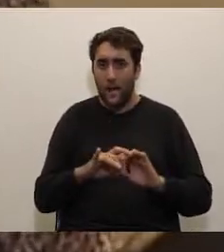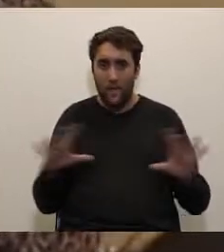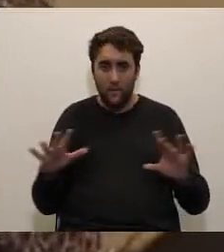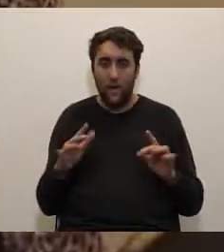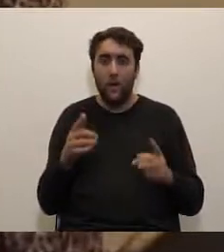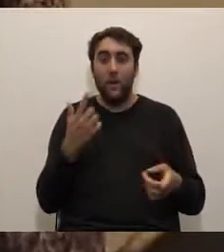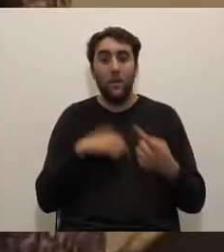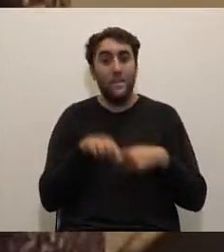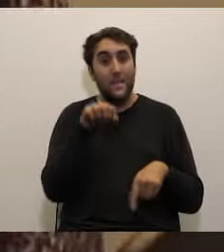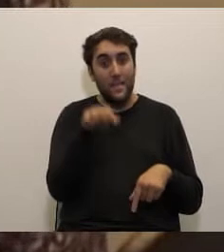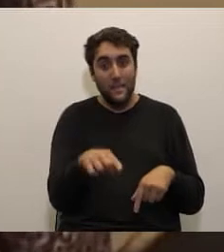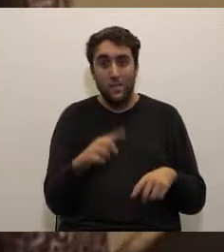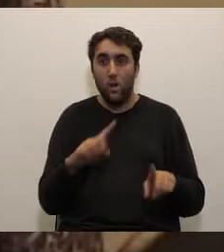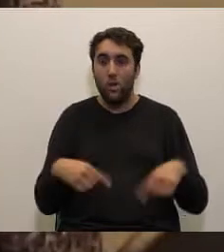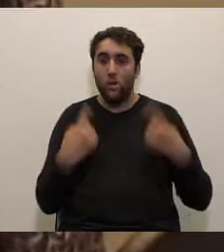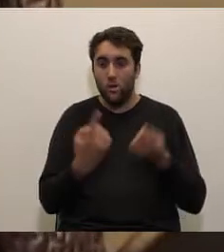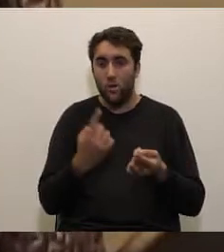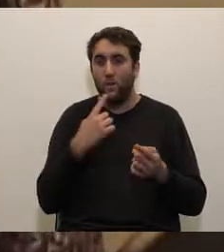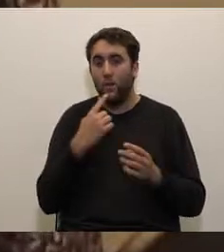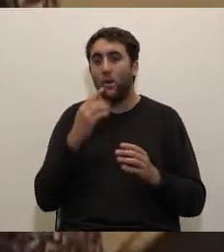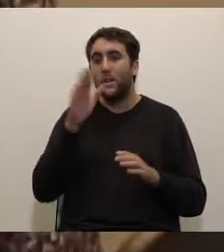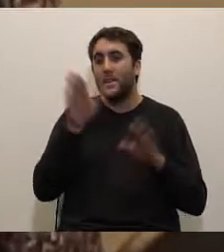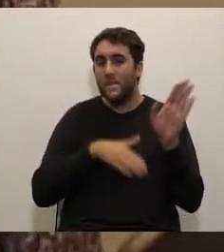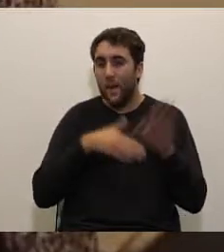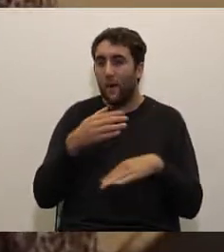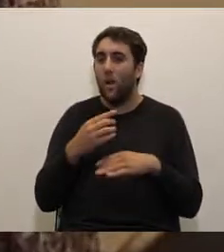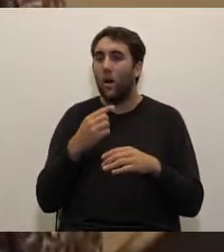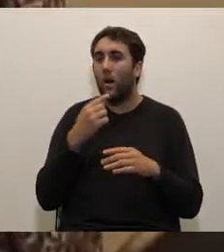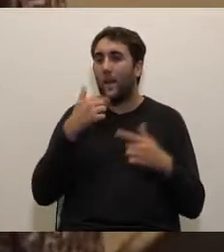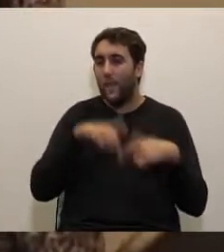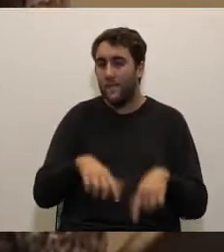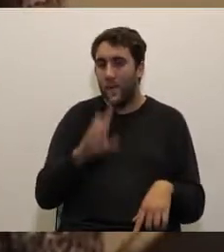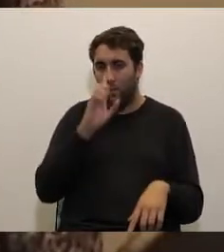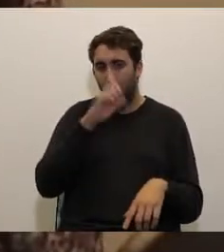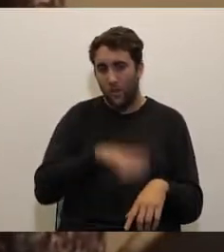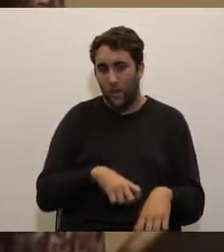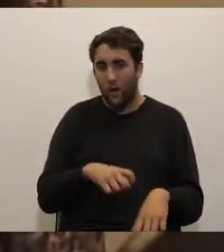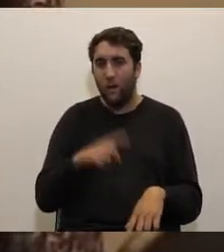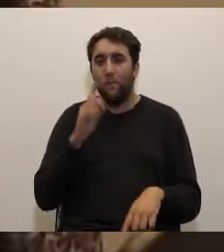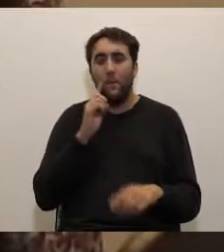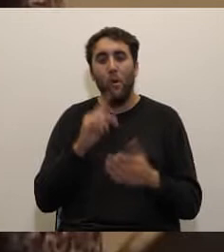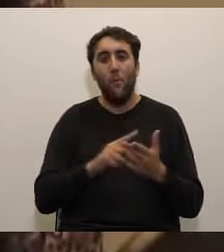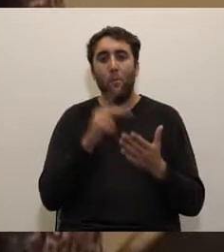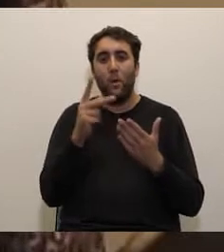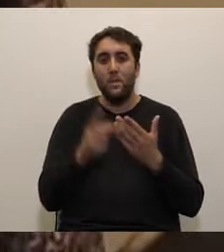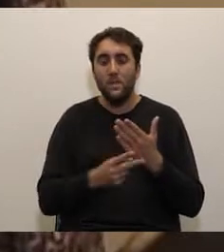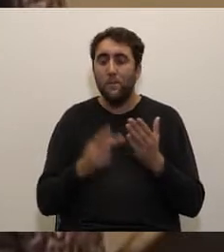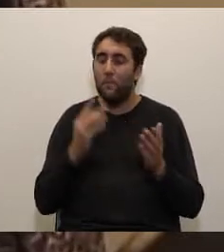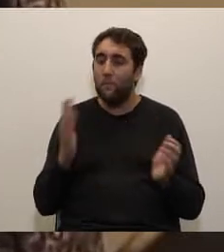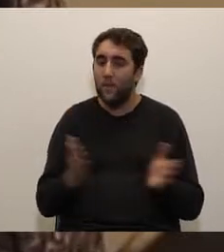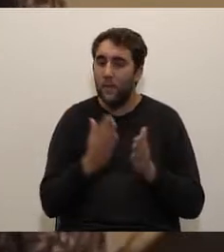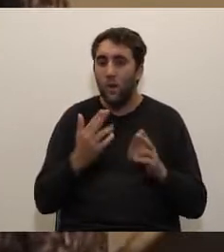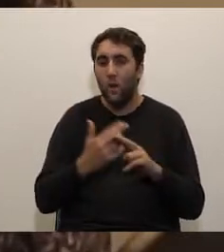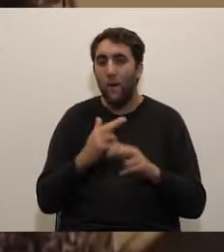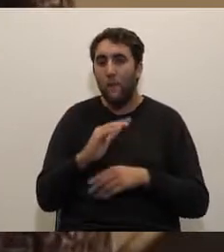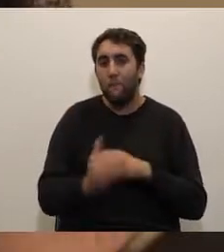Entonces, bueno, a partir de un llamado que hubo en la Intendencia de Montevideo de un proceso que se llamó Mañana